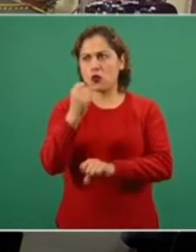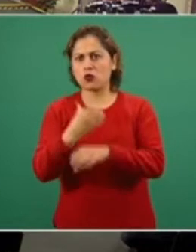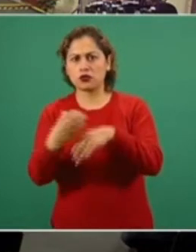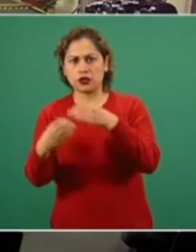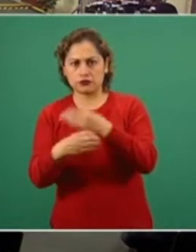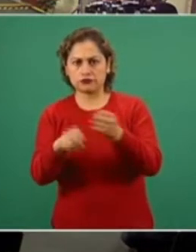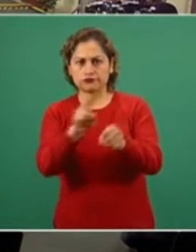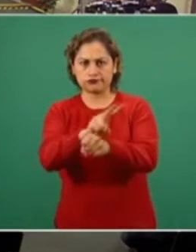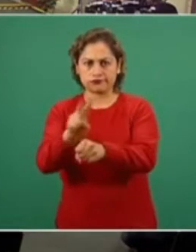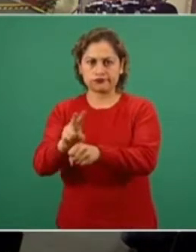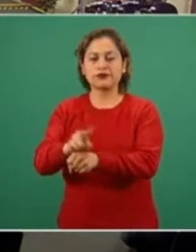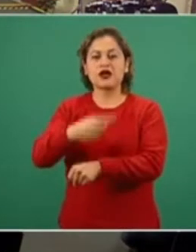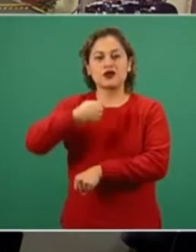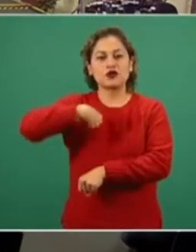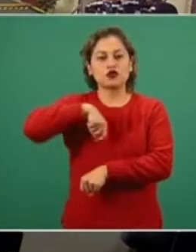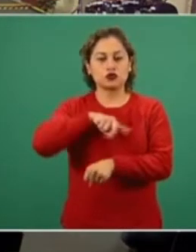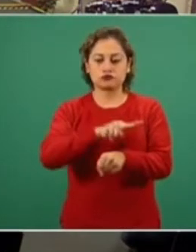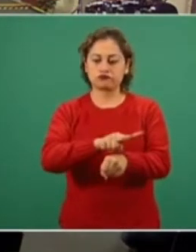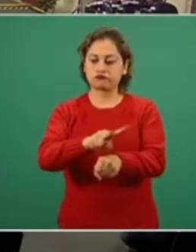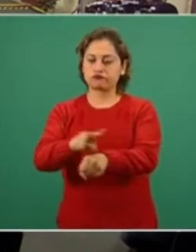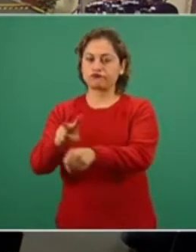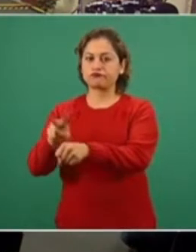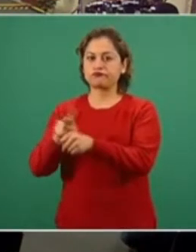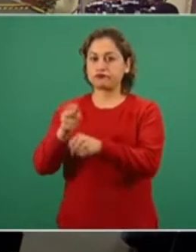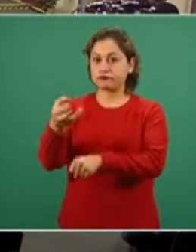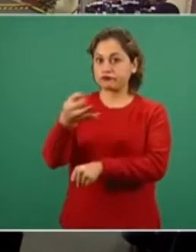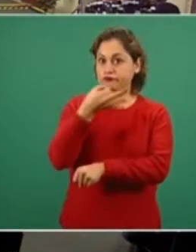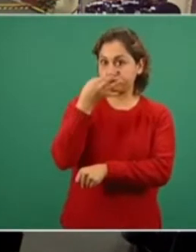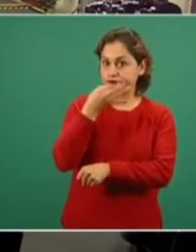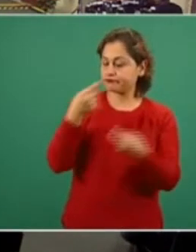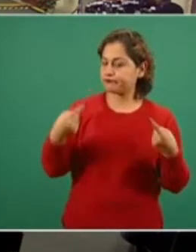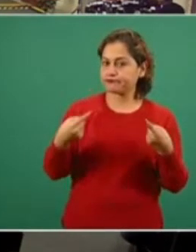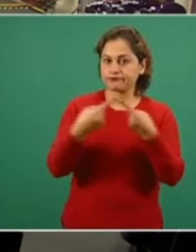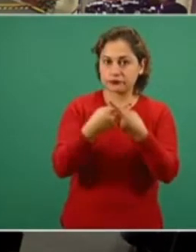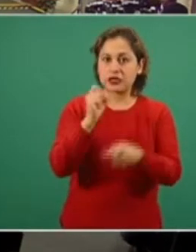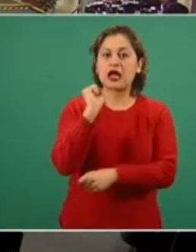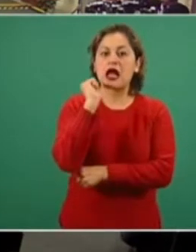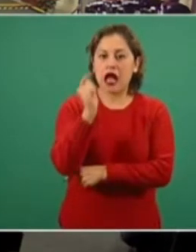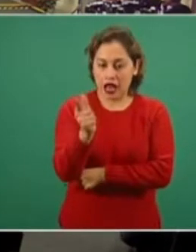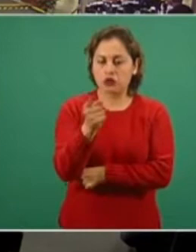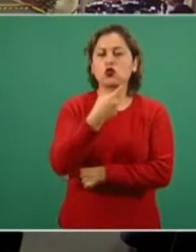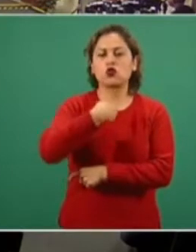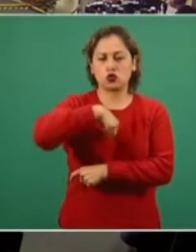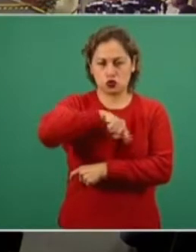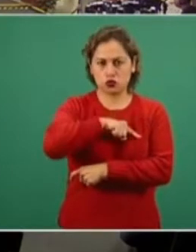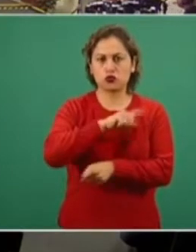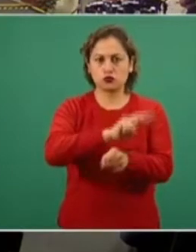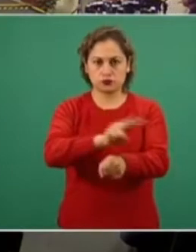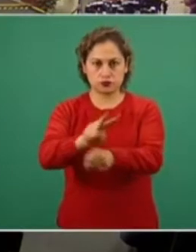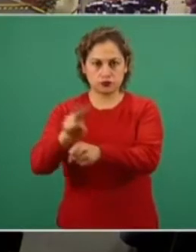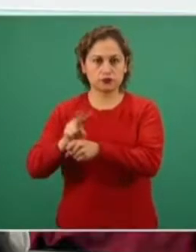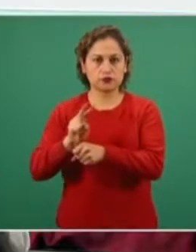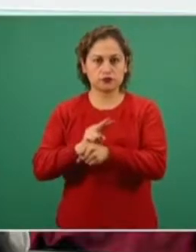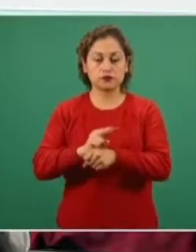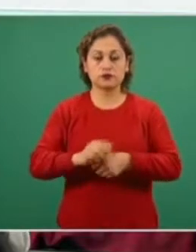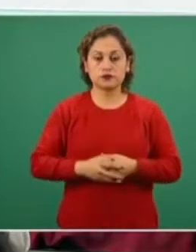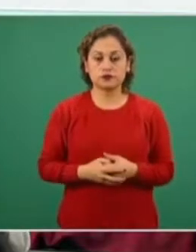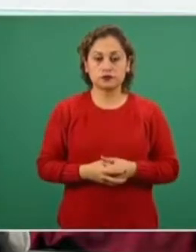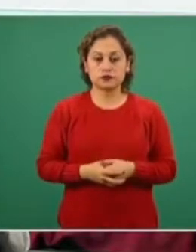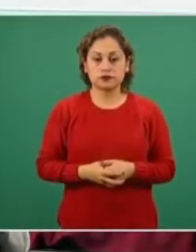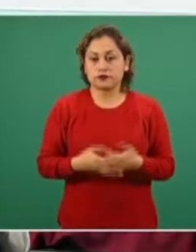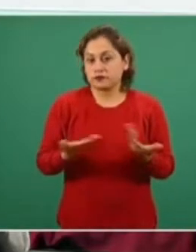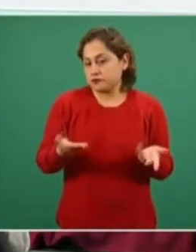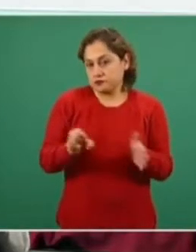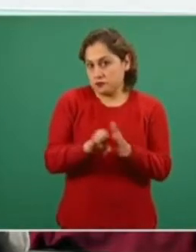llama farmacovigilancia, la vigilancia de los efectos adversos que pueden tener cualquiera de los fármacos. Así, en